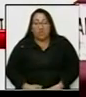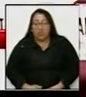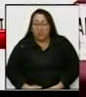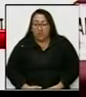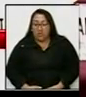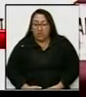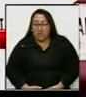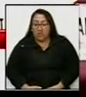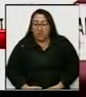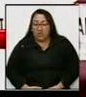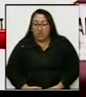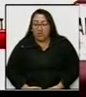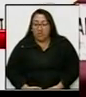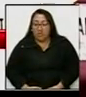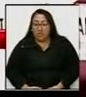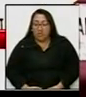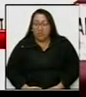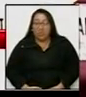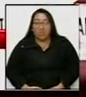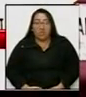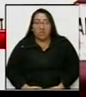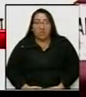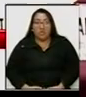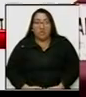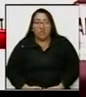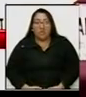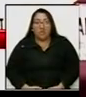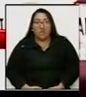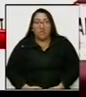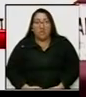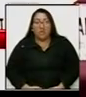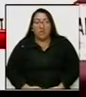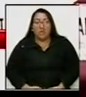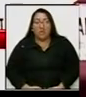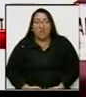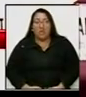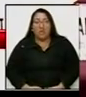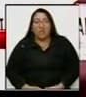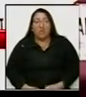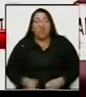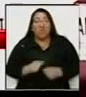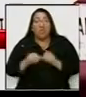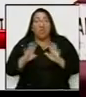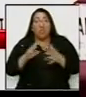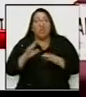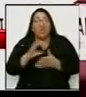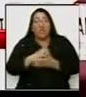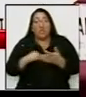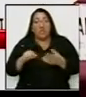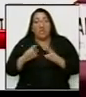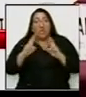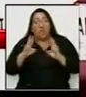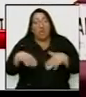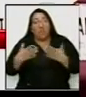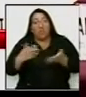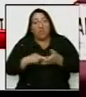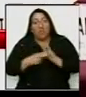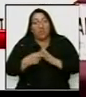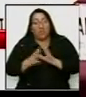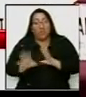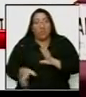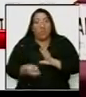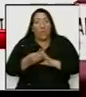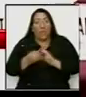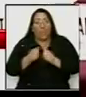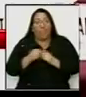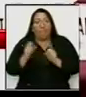familiar. Estaba eso en el numeral 9 del artículo 12 del proyecto del Poder Ejecutivo. Ha sido excluido. Ojalá que pueda incorporarse